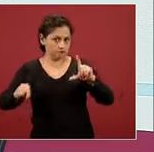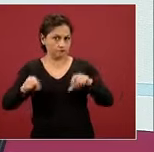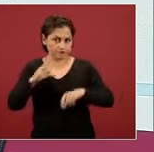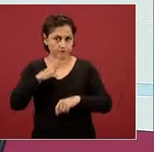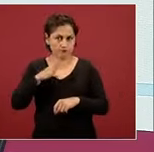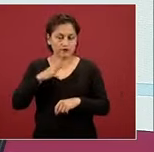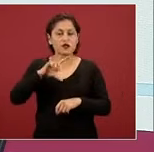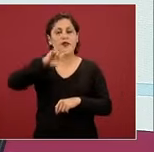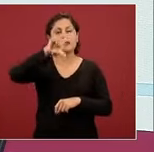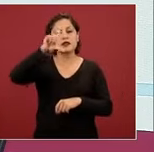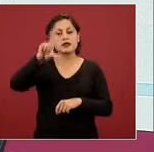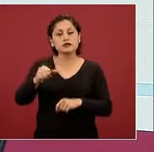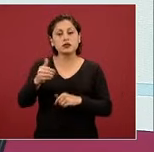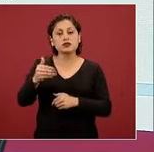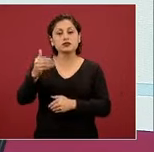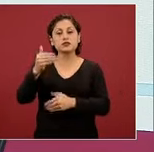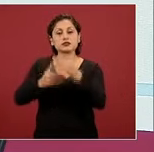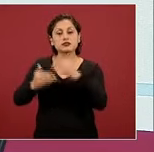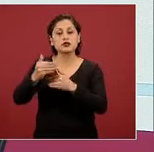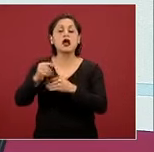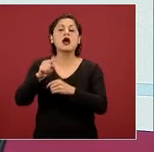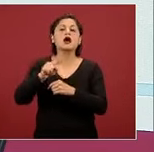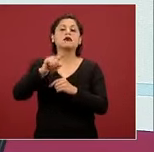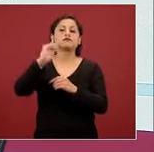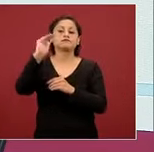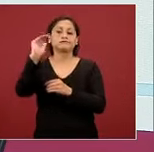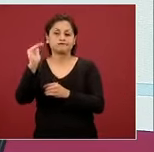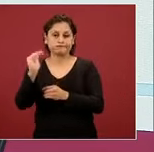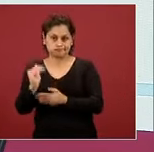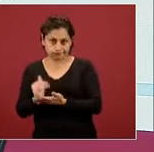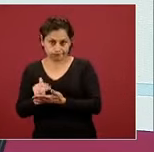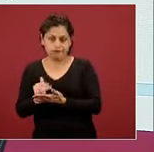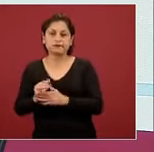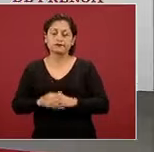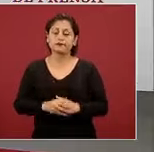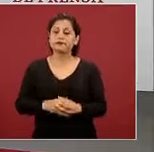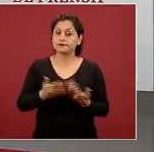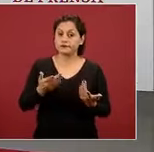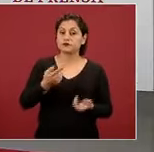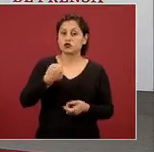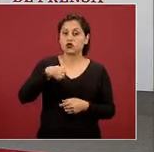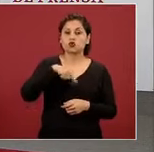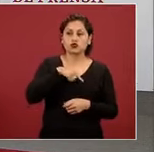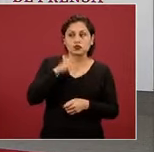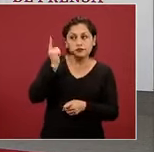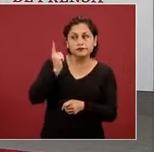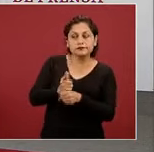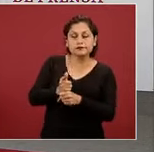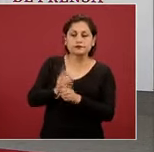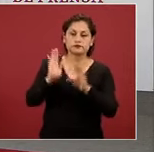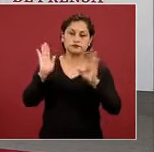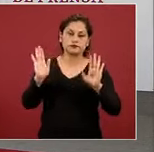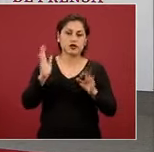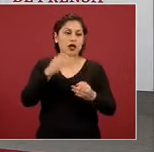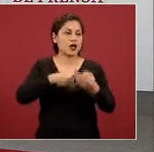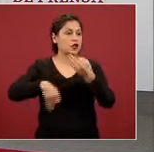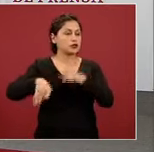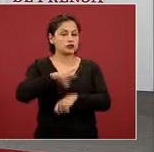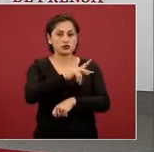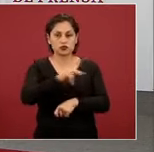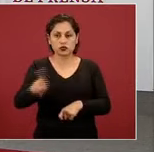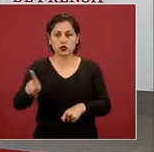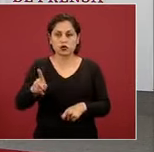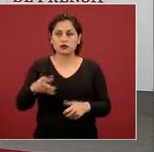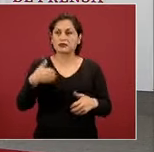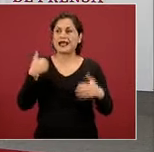ido disminuyendo. Identificamos, y no nos entusiasma a nadie, estamos seguros que a ninguna de ustedes,